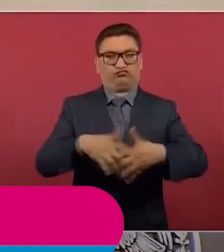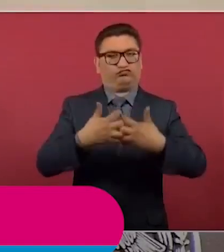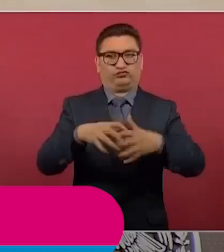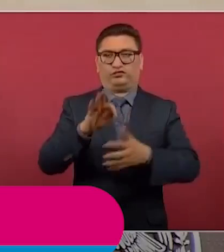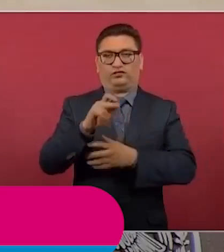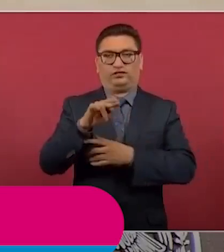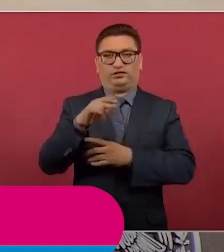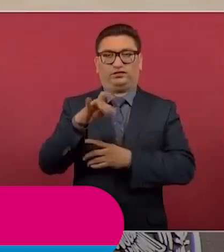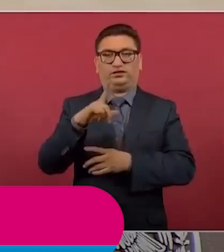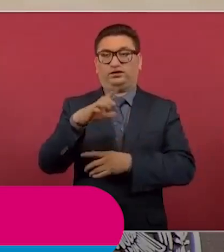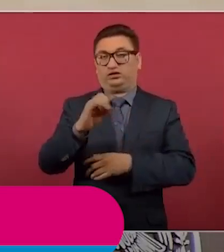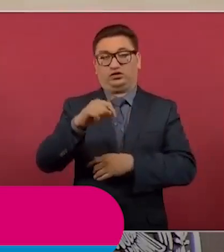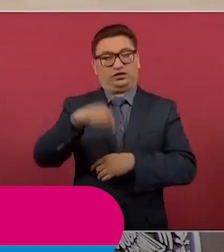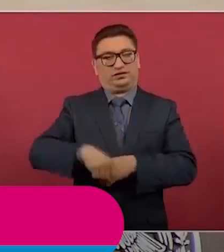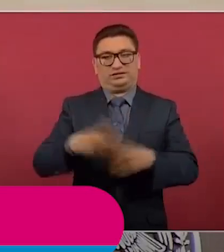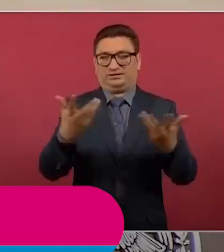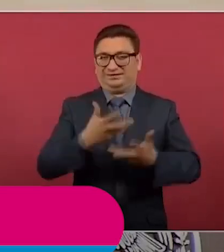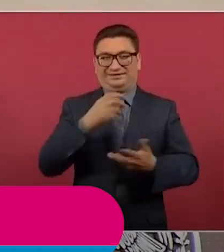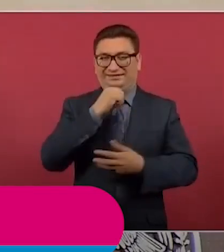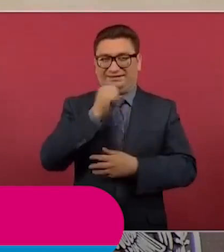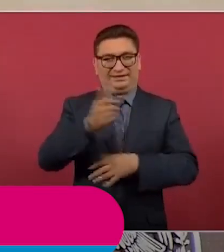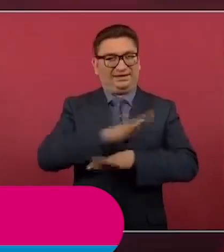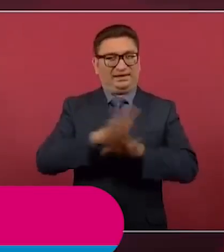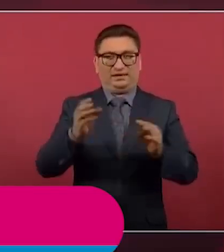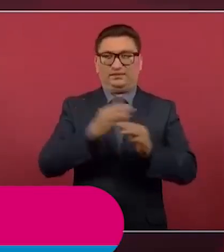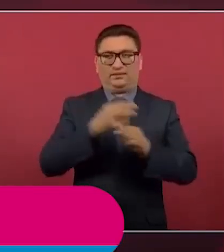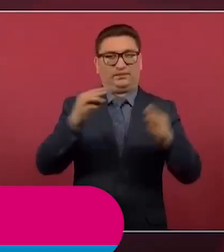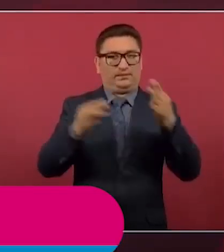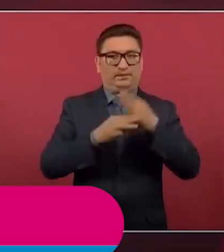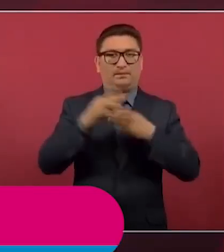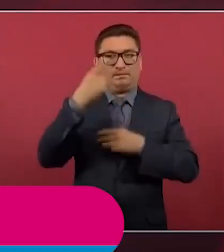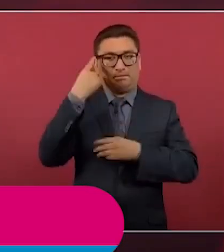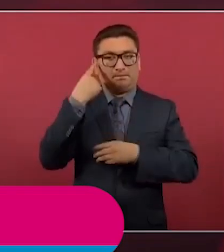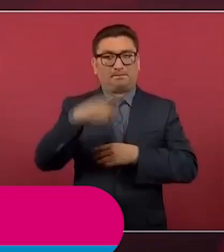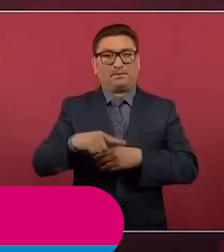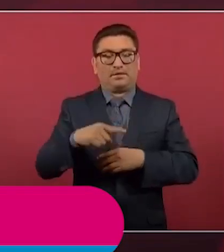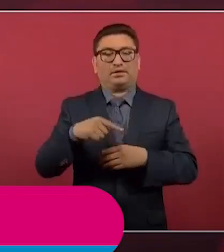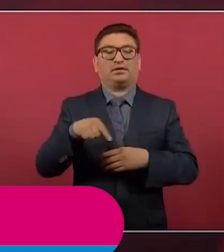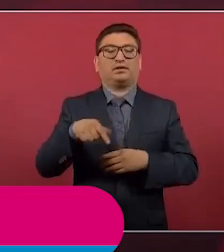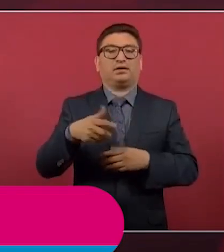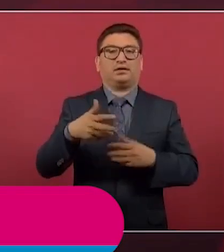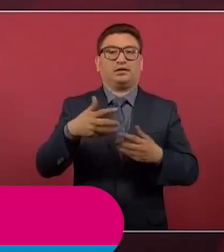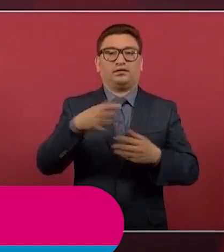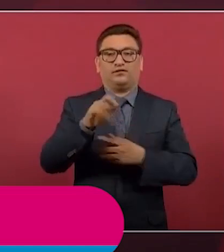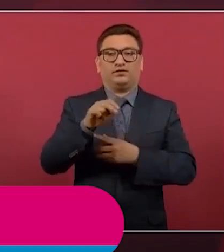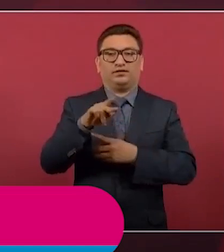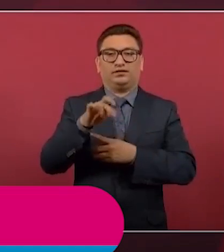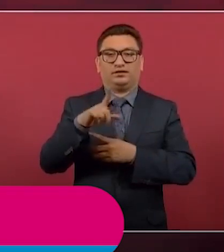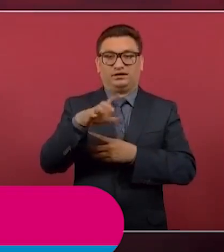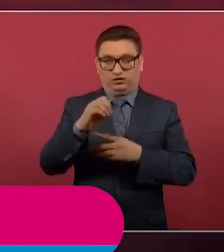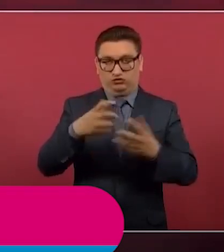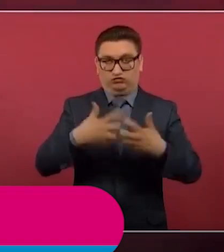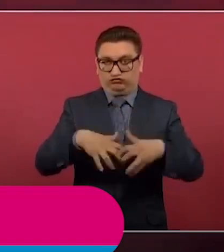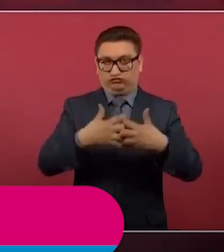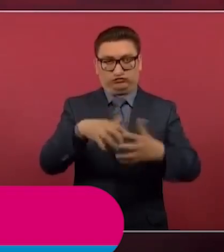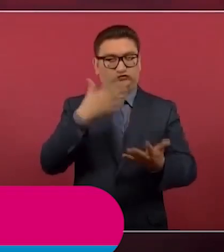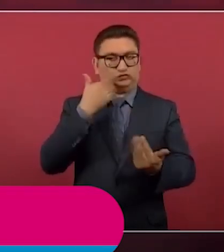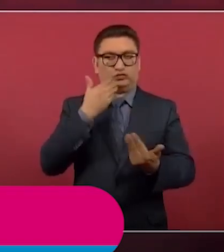fentanil, no se produce la materia prima para el fentanil.